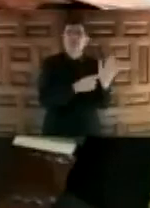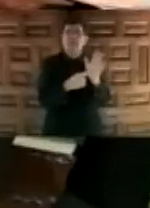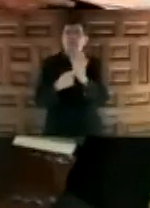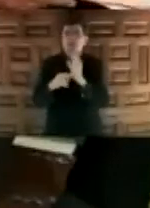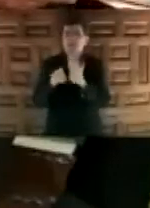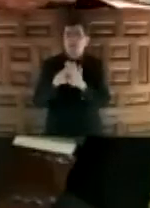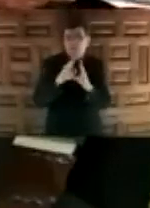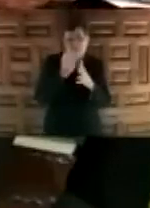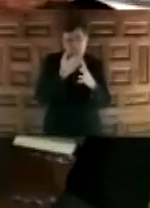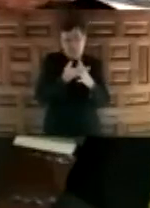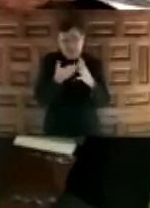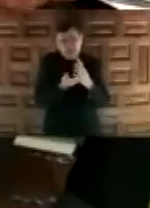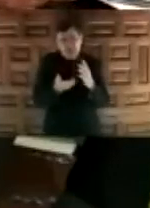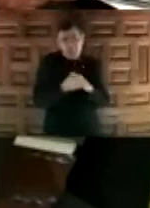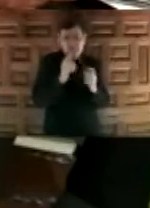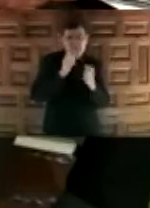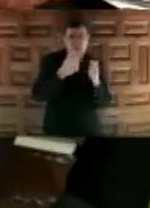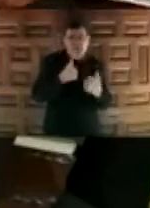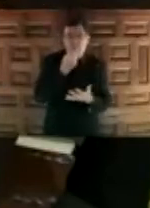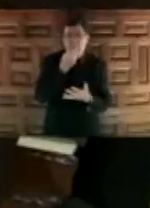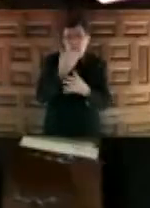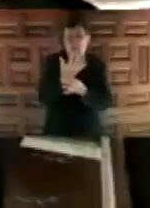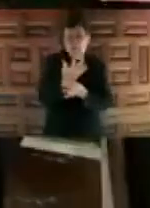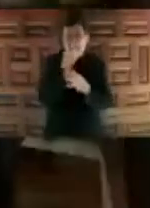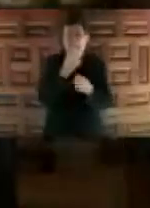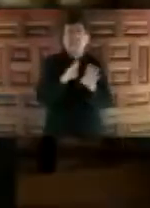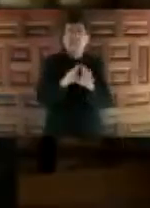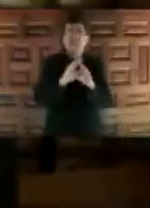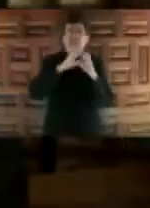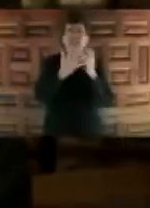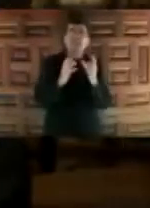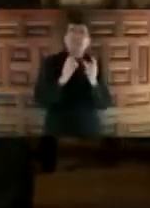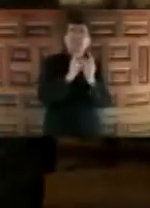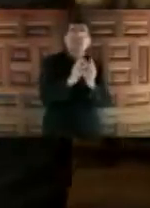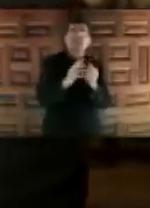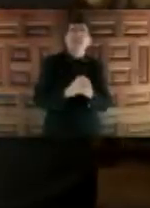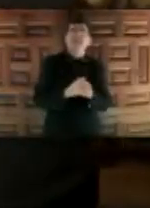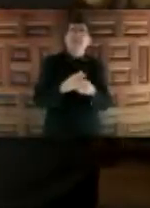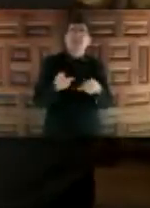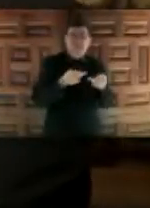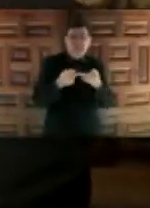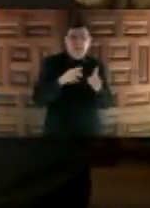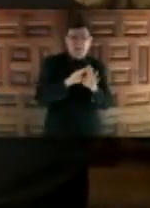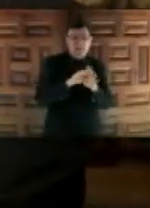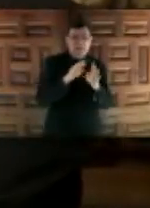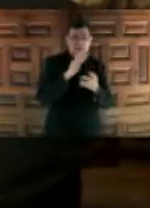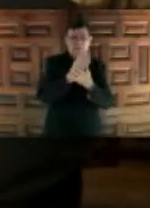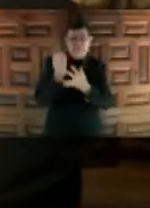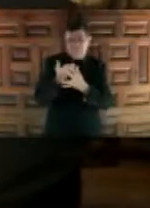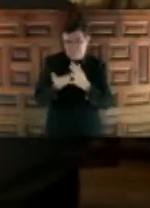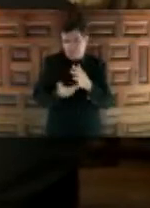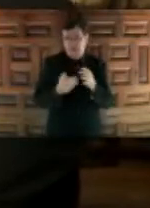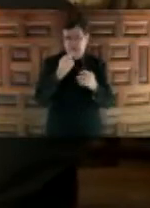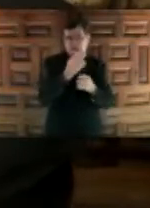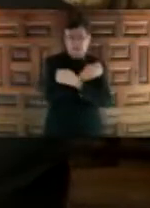se distribuye únicamente, insisto, la cuestión de la misma cobertura. El Plan Sectorial de Educación